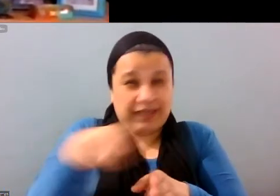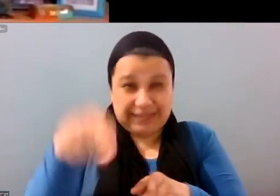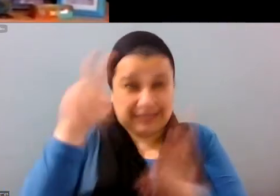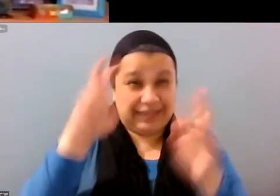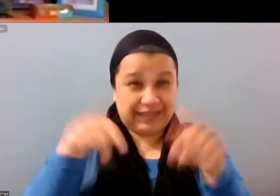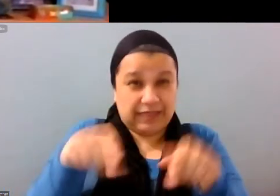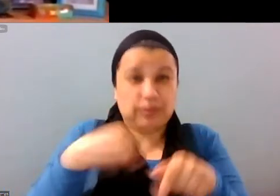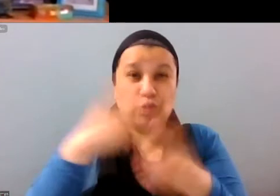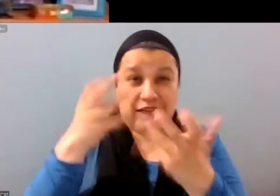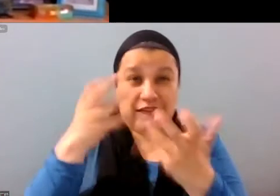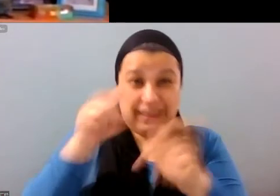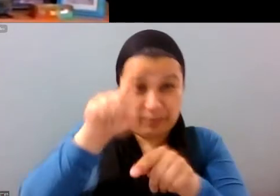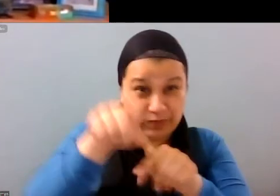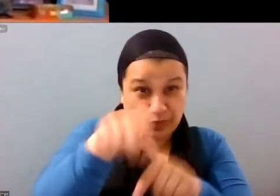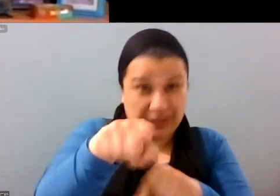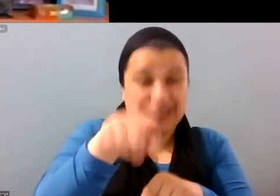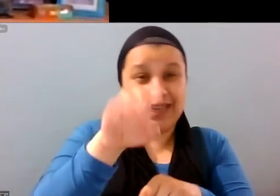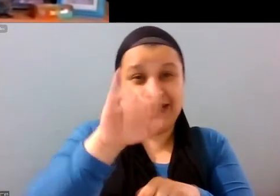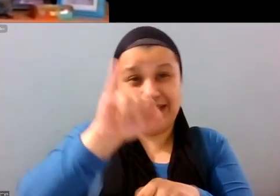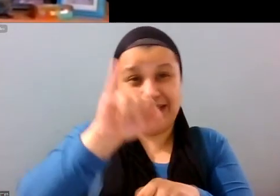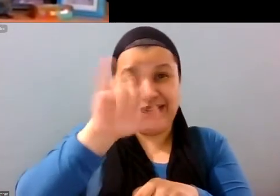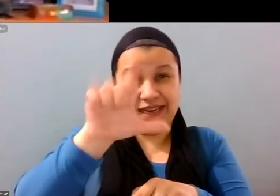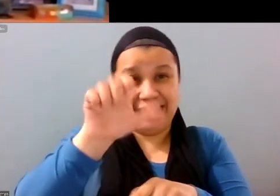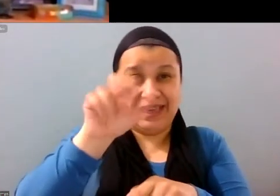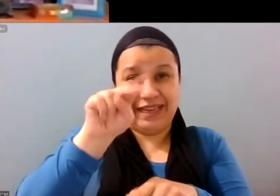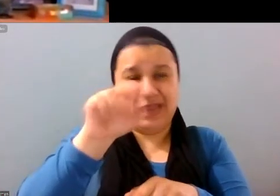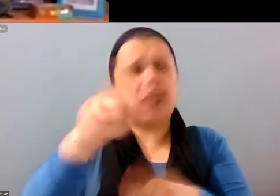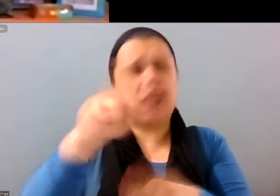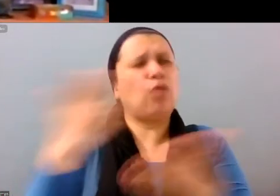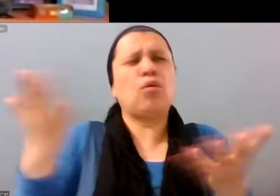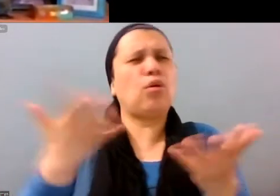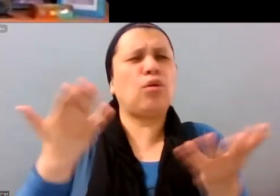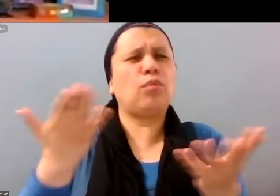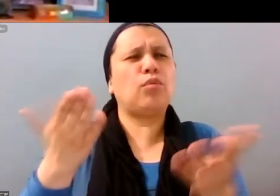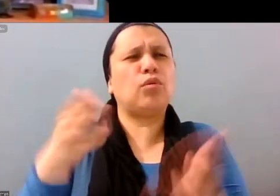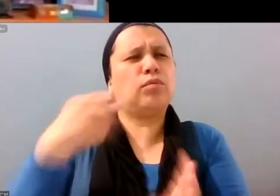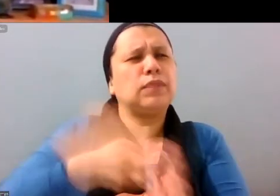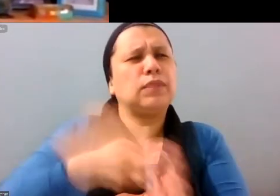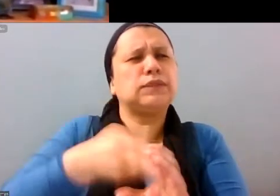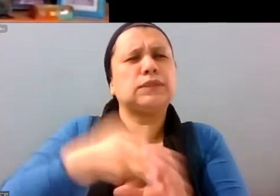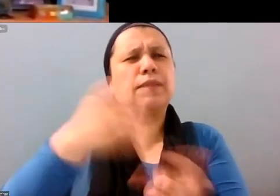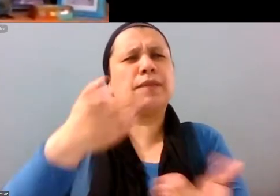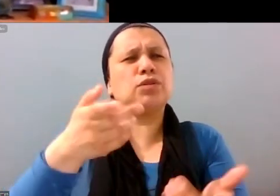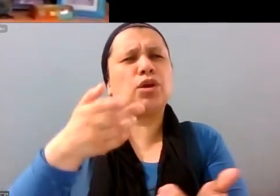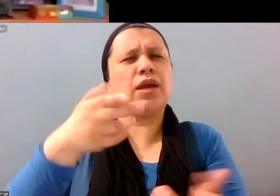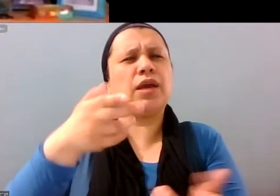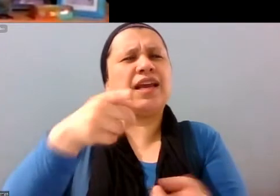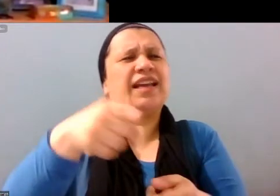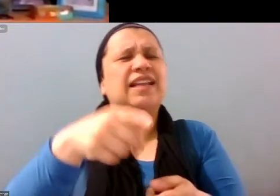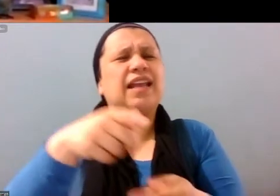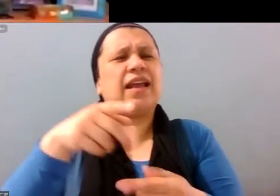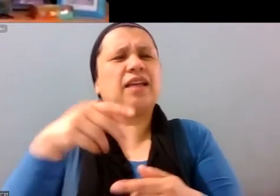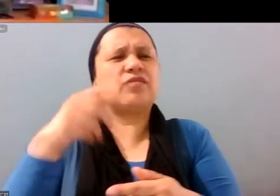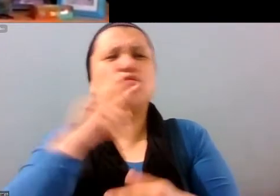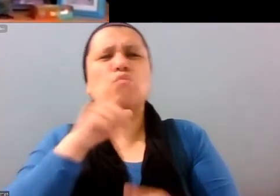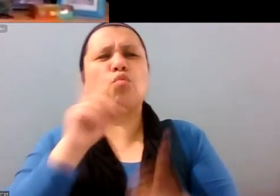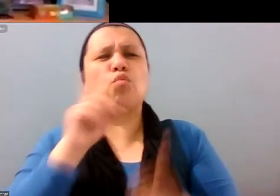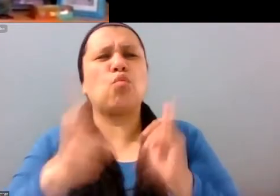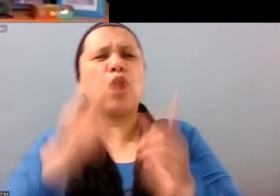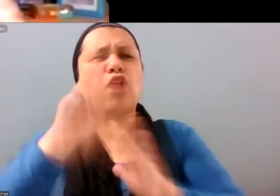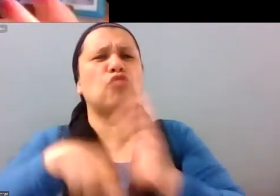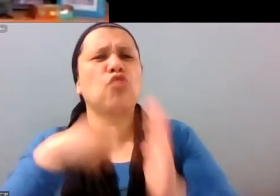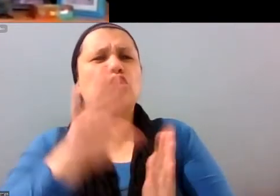Iliana cómo fue la participación y cómo ha sido el papel precisamente de cada uno de los miembros de su hogar